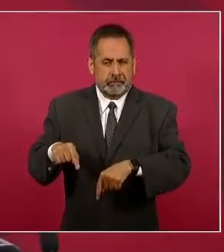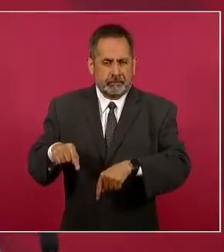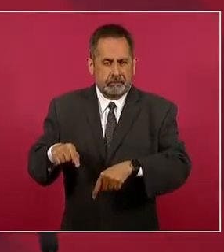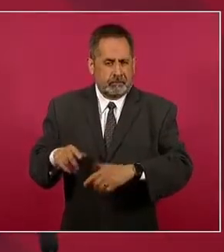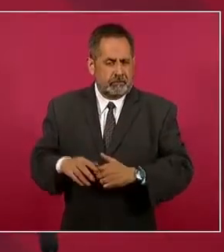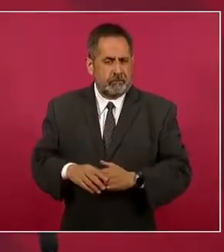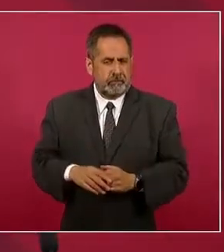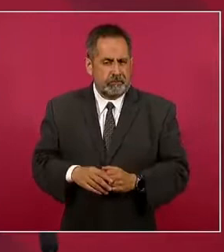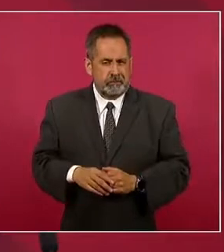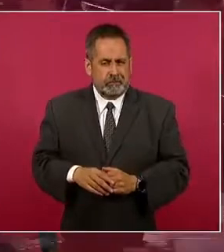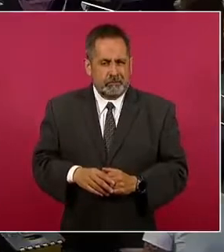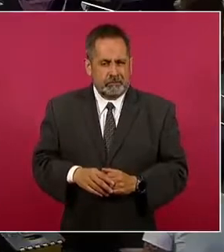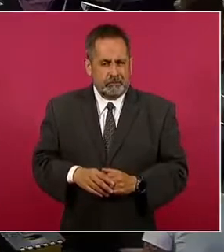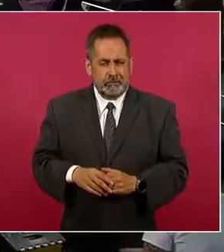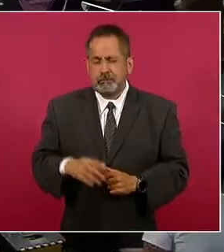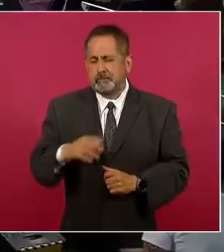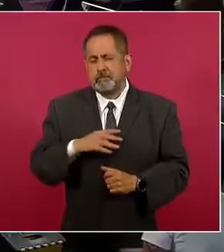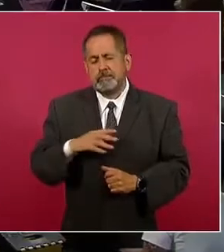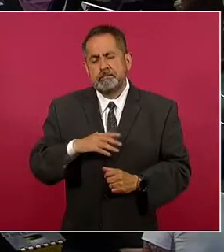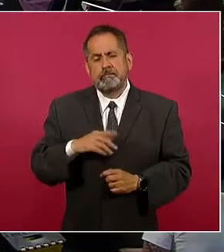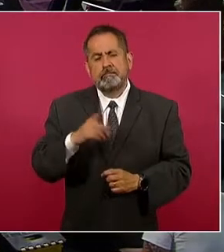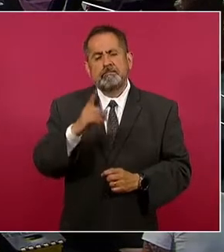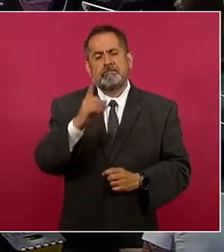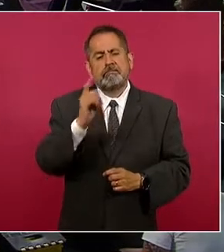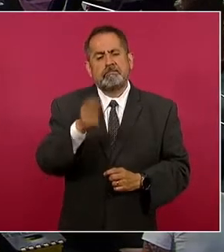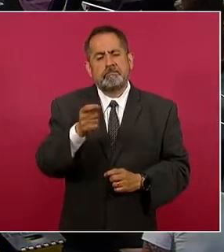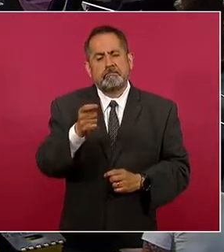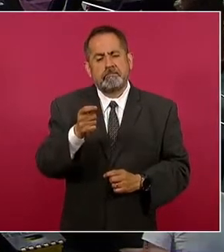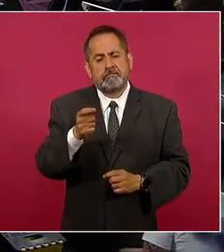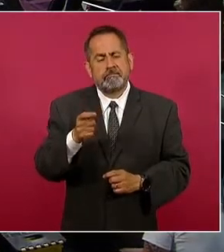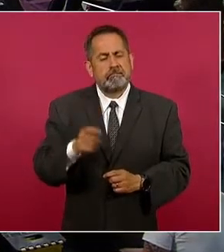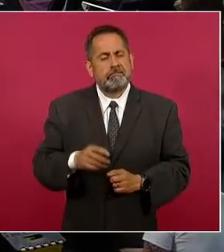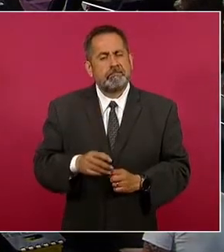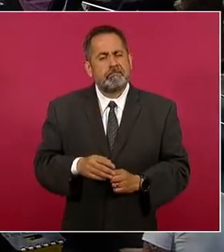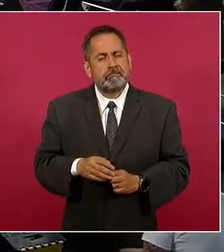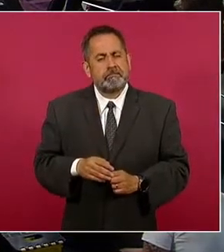Hay una sección que